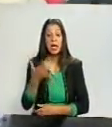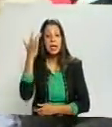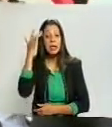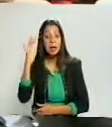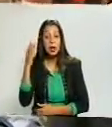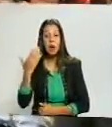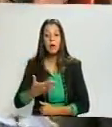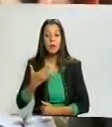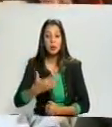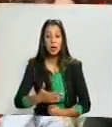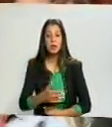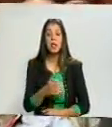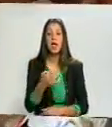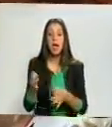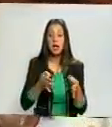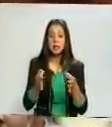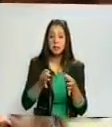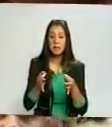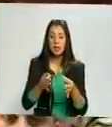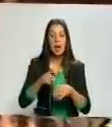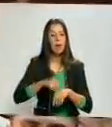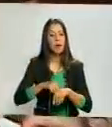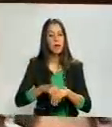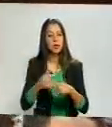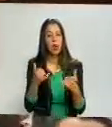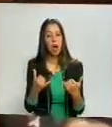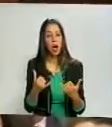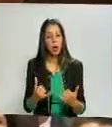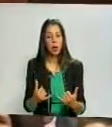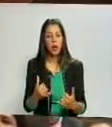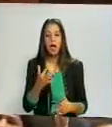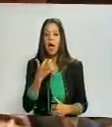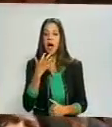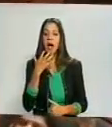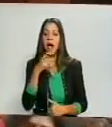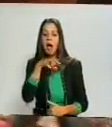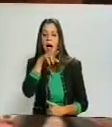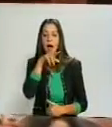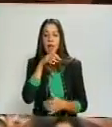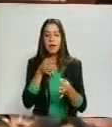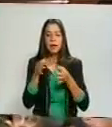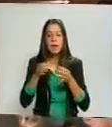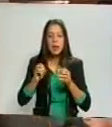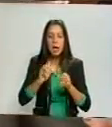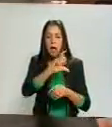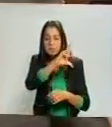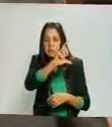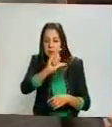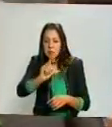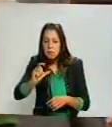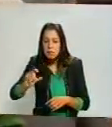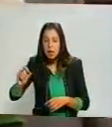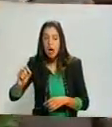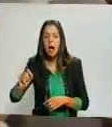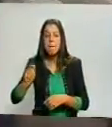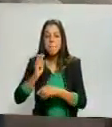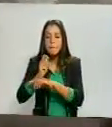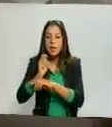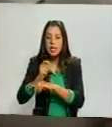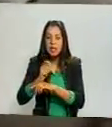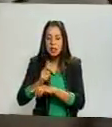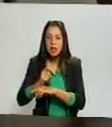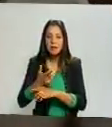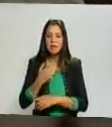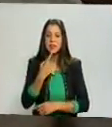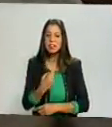importante destacar en este momento, cuando hablamos del arco minero, a propósito de lo que decía